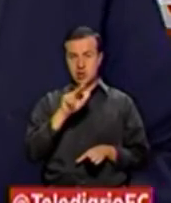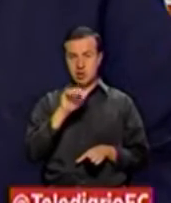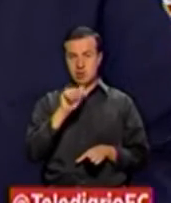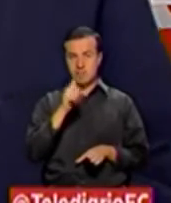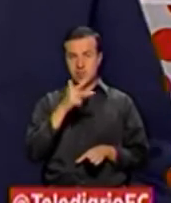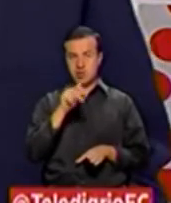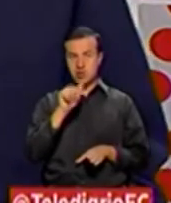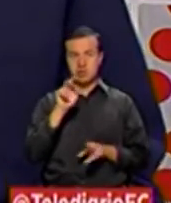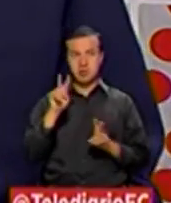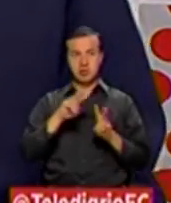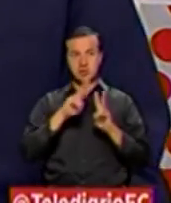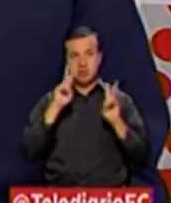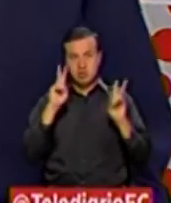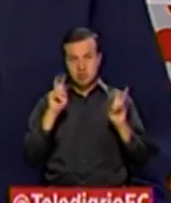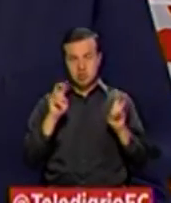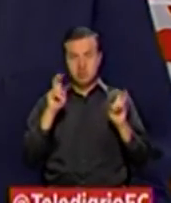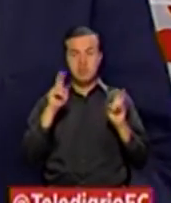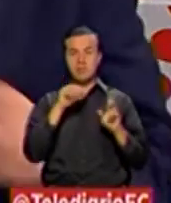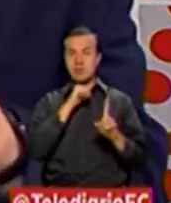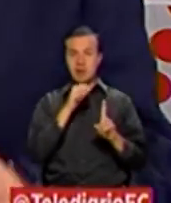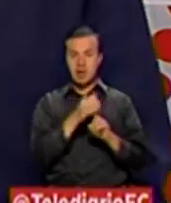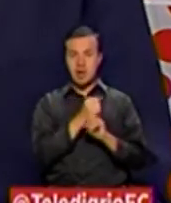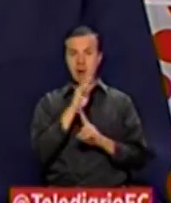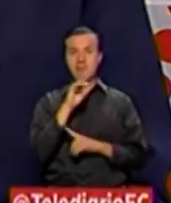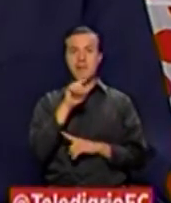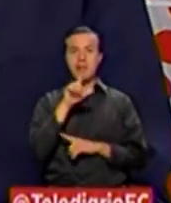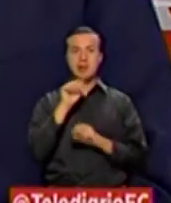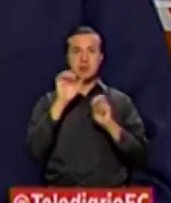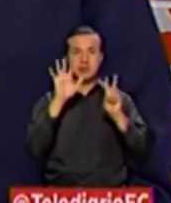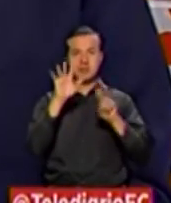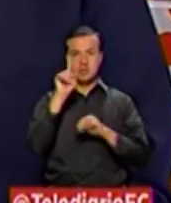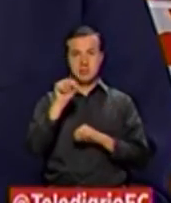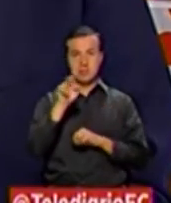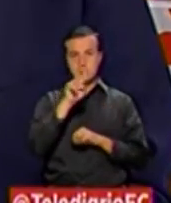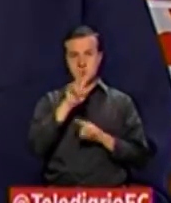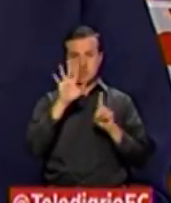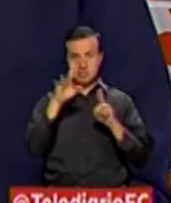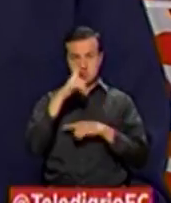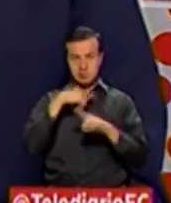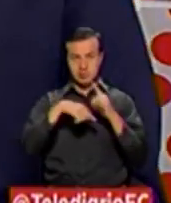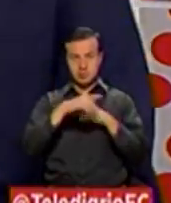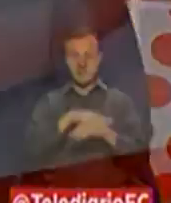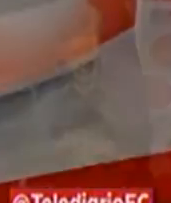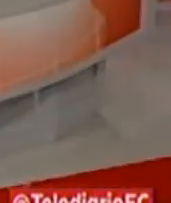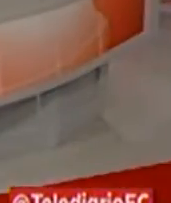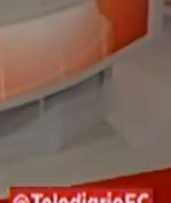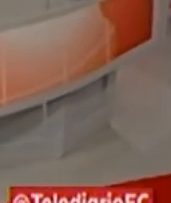Justicia acerca del llamado caso Balda. 7:26, volvemos de inmediato.